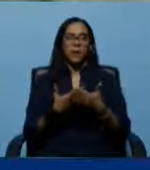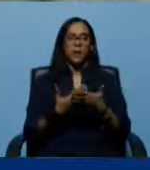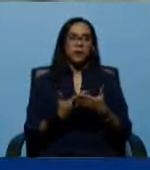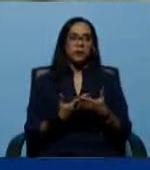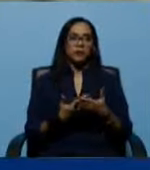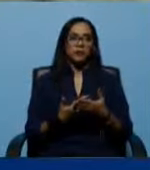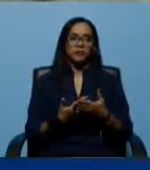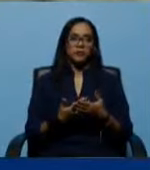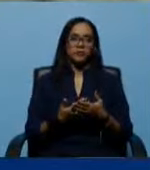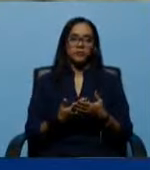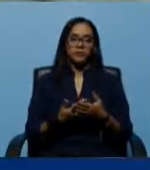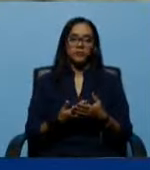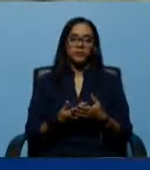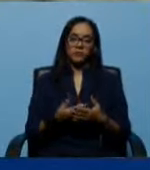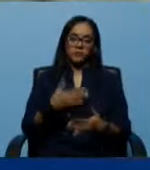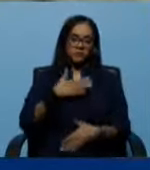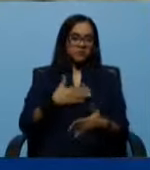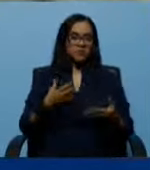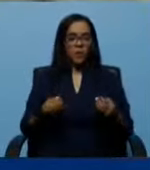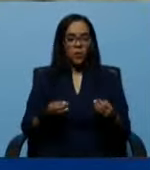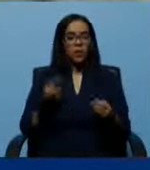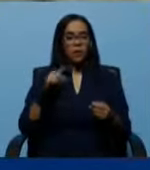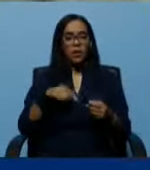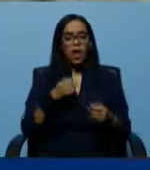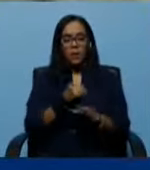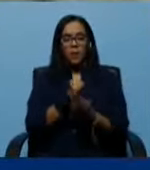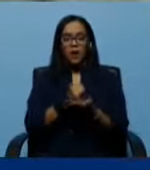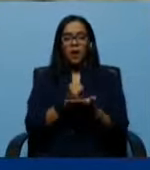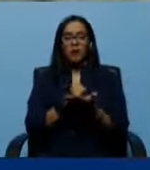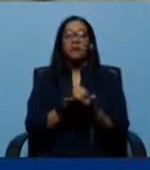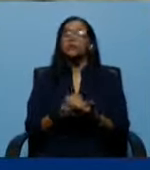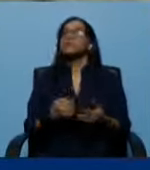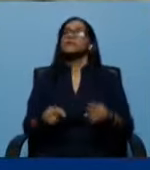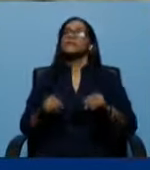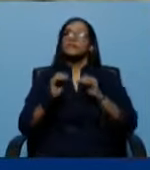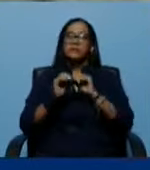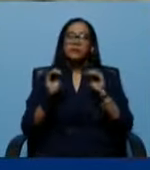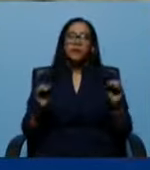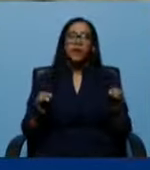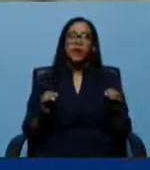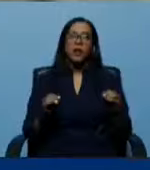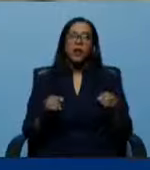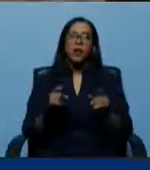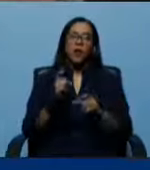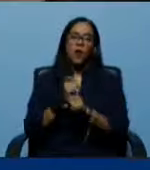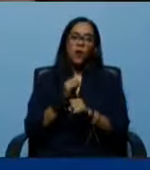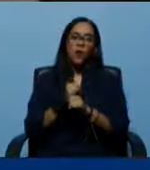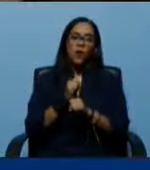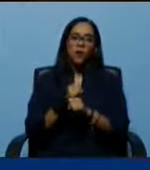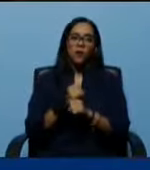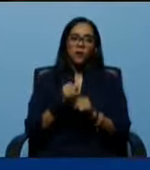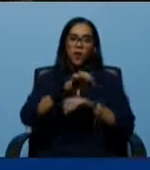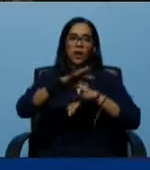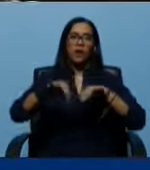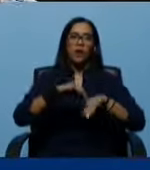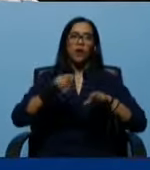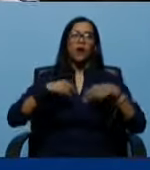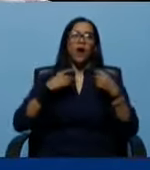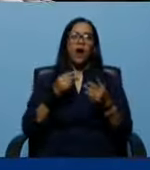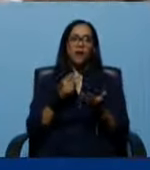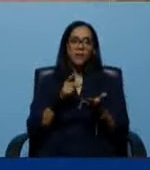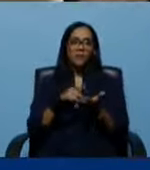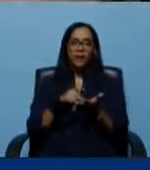nos satisface mucho que usted lo haya aprobado, presidente, la convocatoria a un concurso de arquitectura para la propuesta de nueva sede para el